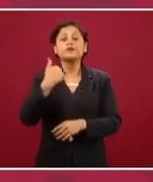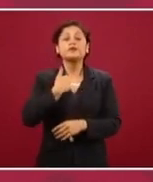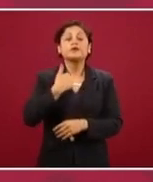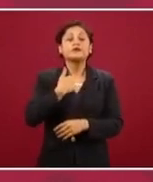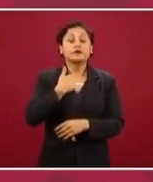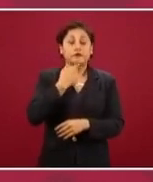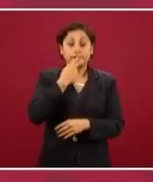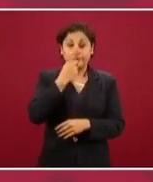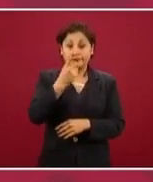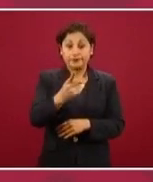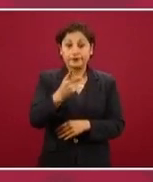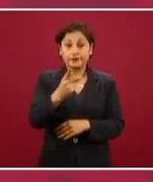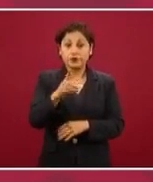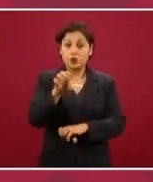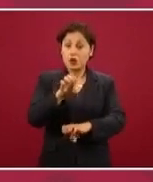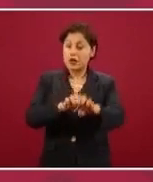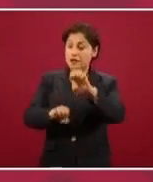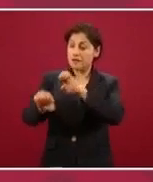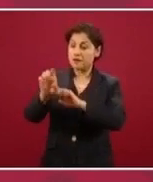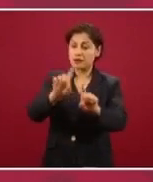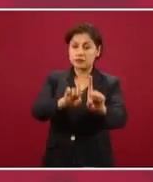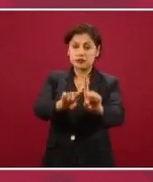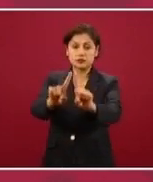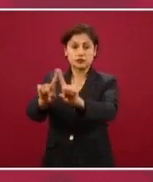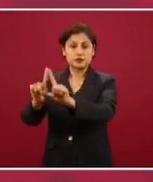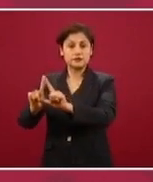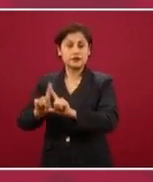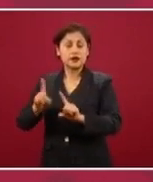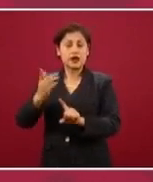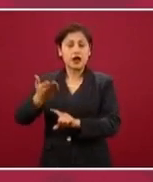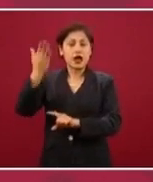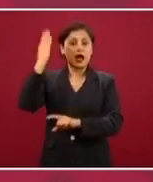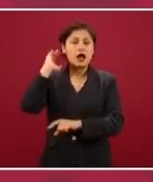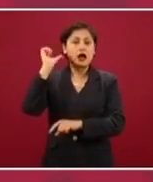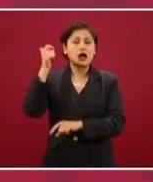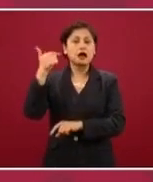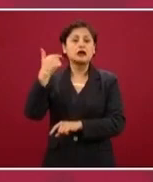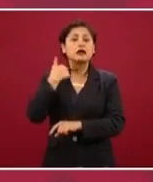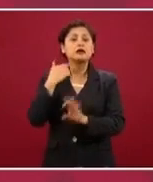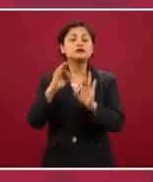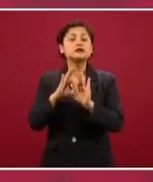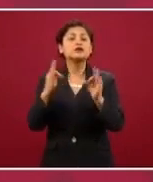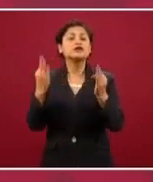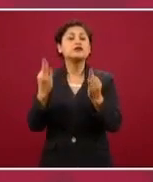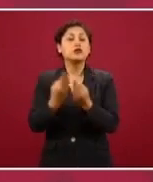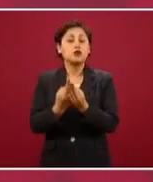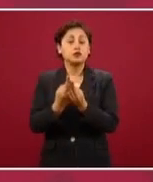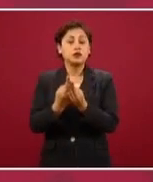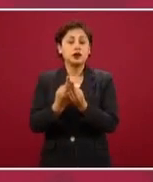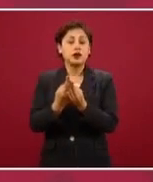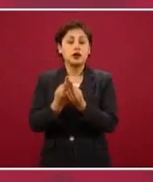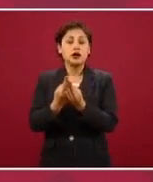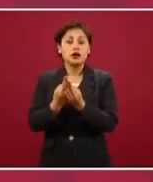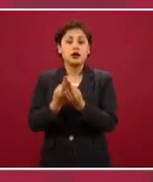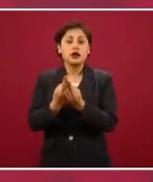muchas empresas que en el antiguo régimen eran